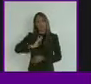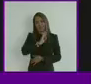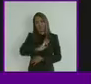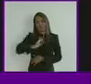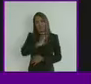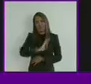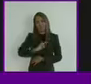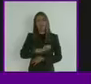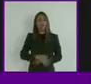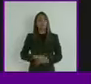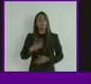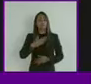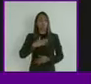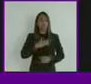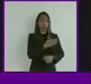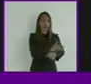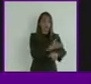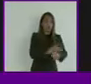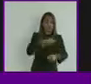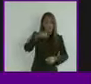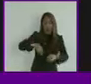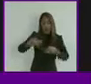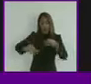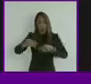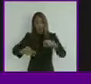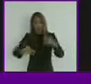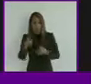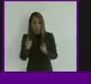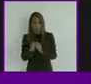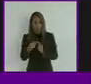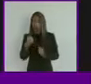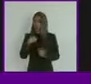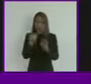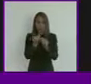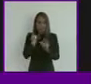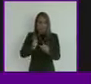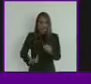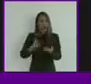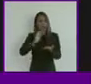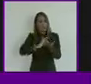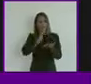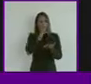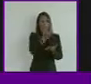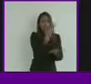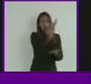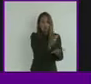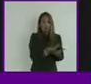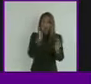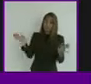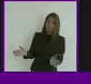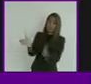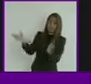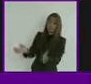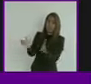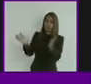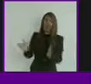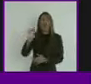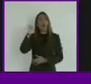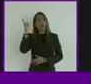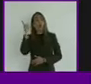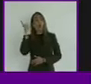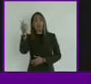nombre de mi colegiado, de mi tribunal, a título personal, que impulse a Maya, que impulse a los jóvenes. Espero no haber dicho nada irreverente, maestra, porque pues,